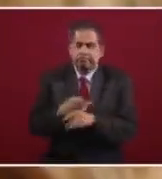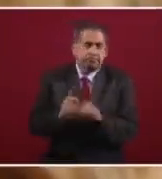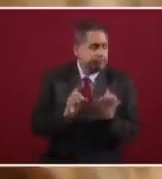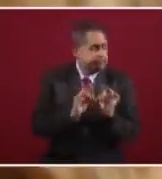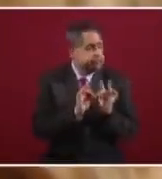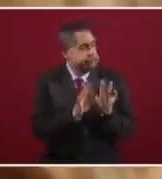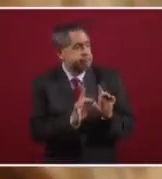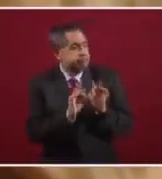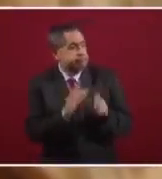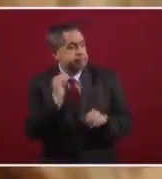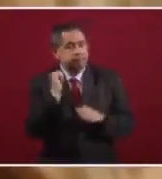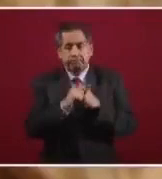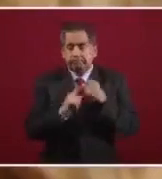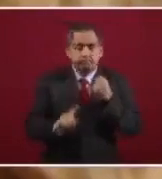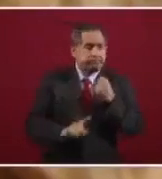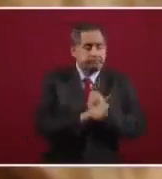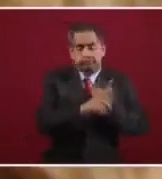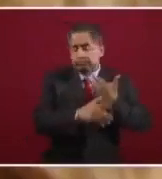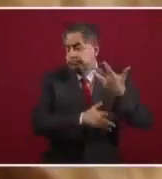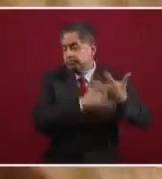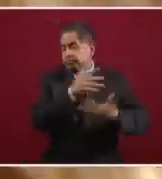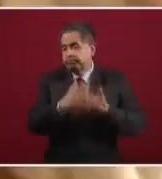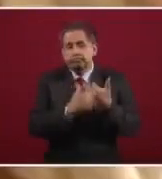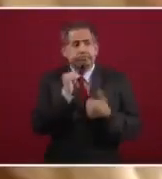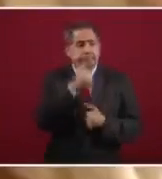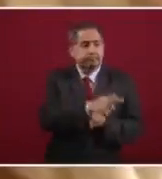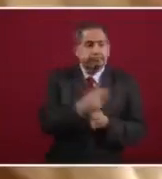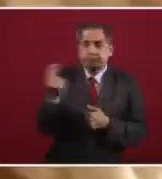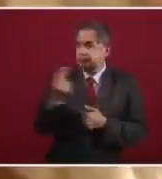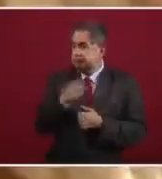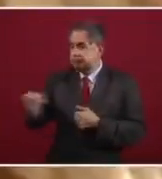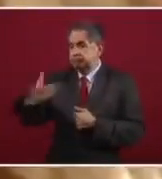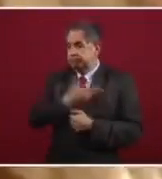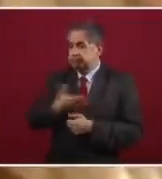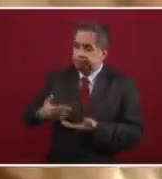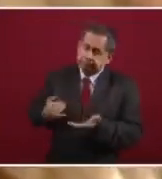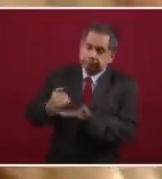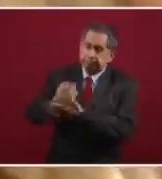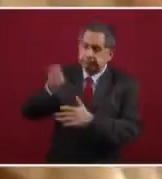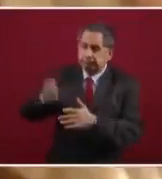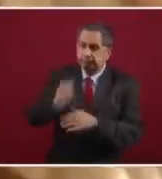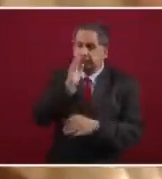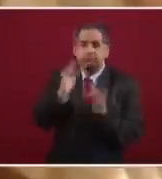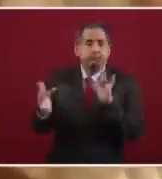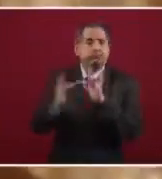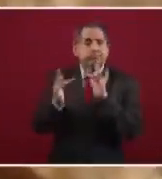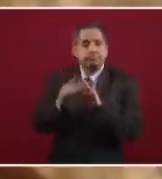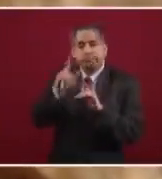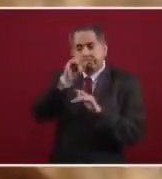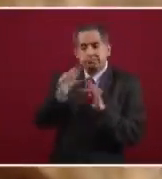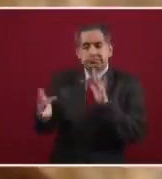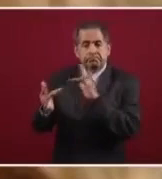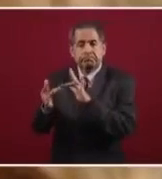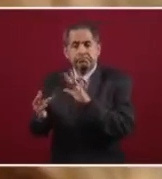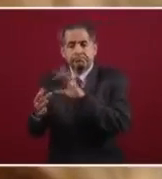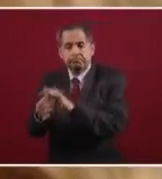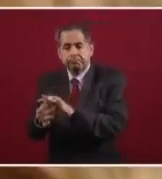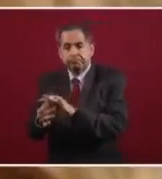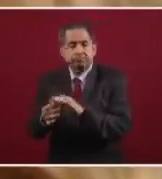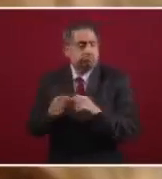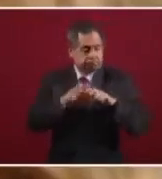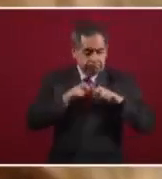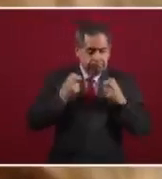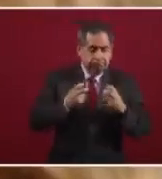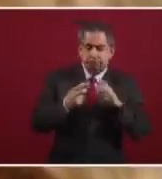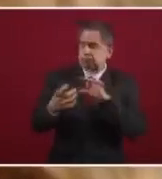dé alguna crisis y se requiera de la decisión del presidente? Si no se pueden comunicar los integrantes del gabinete con